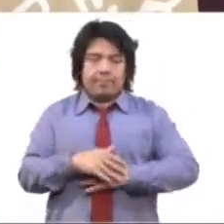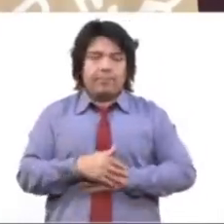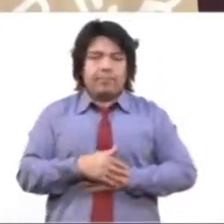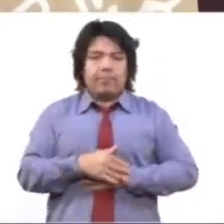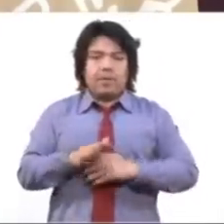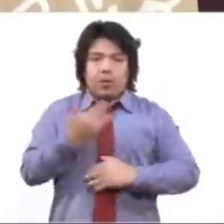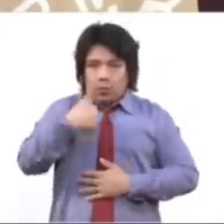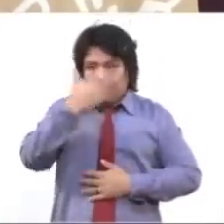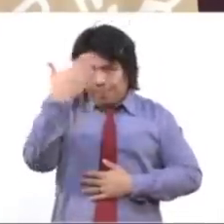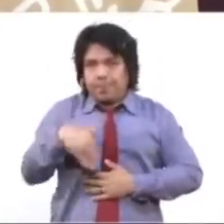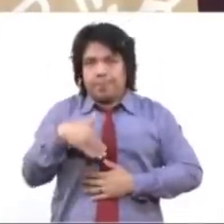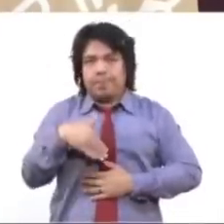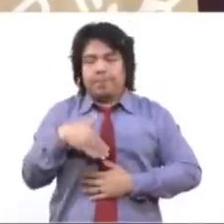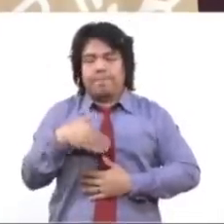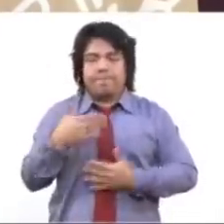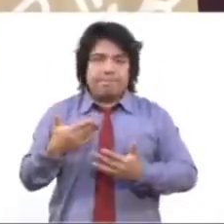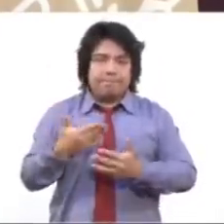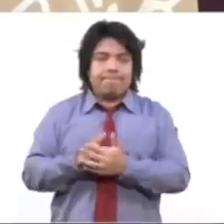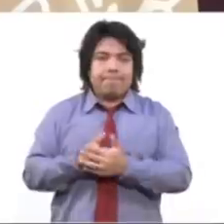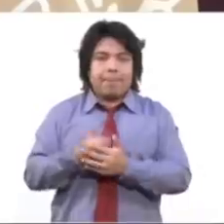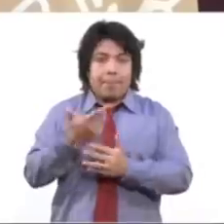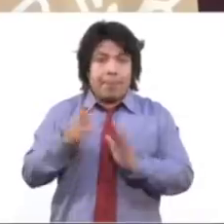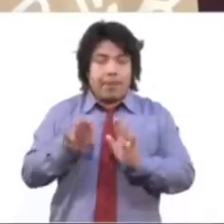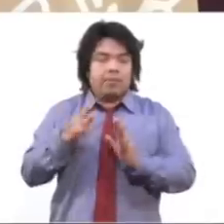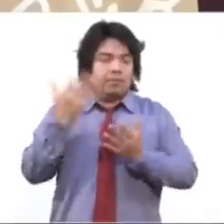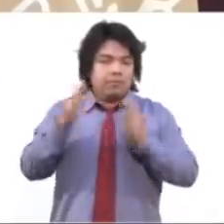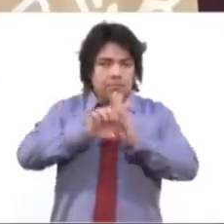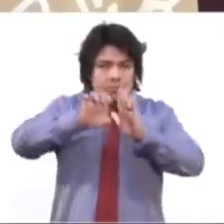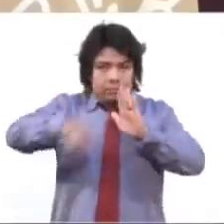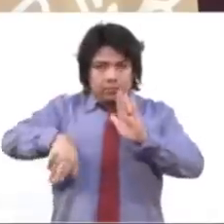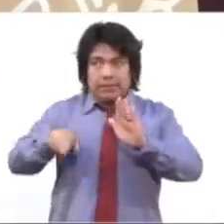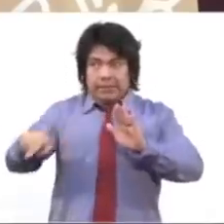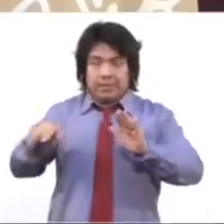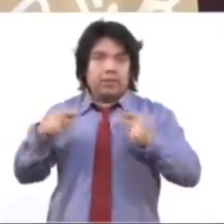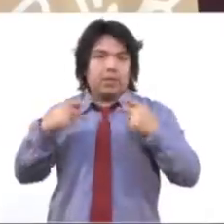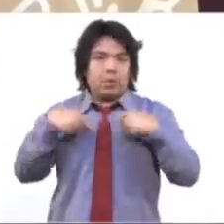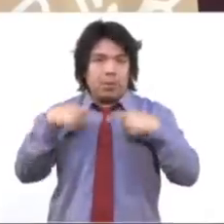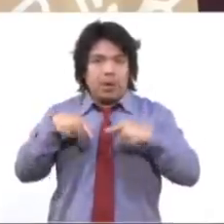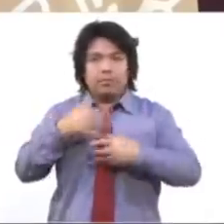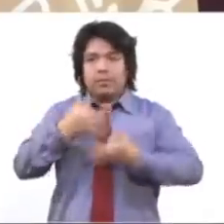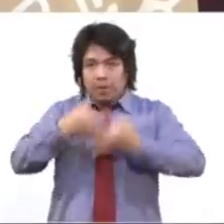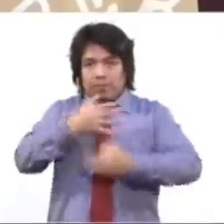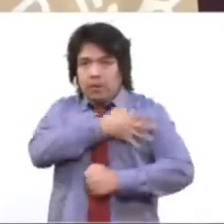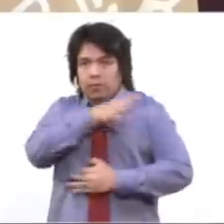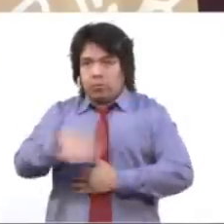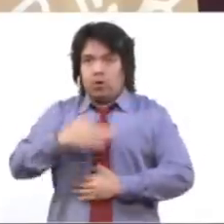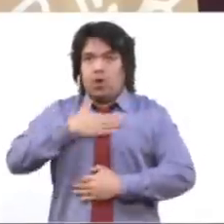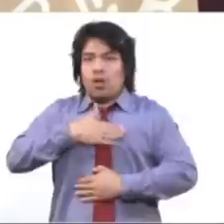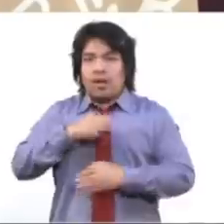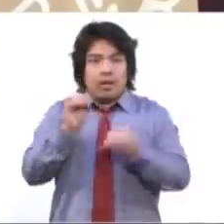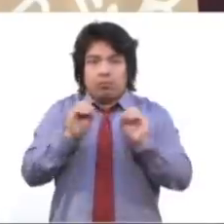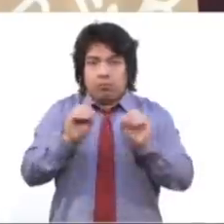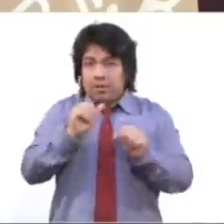Y estoy convencida de que si no hubiera intervenido la Fiscalía General de Justicia de